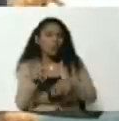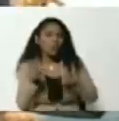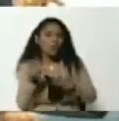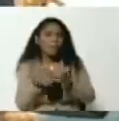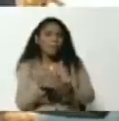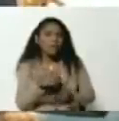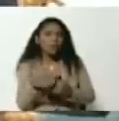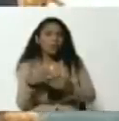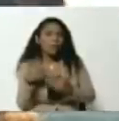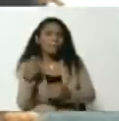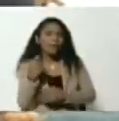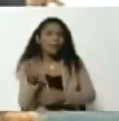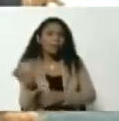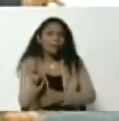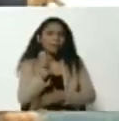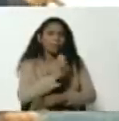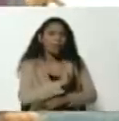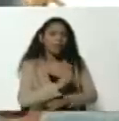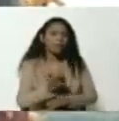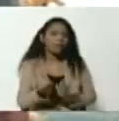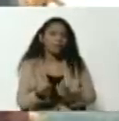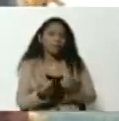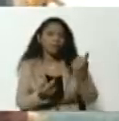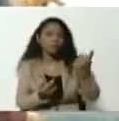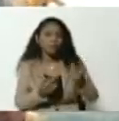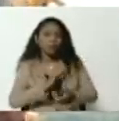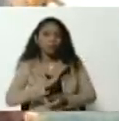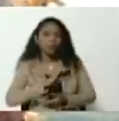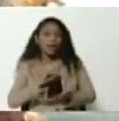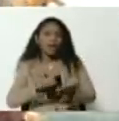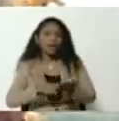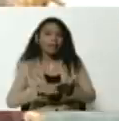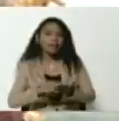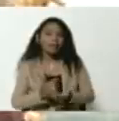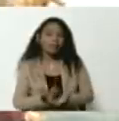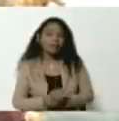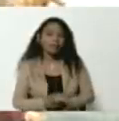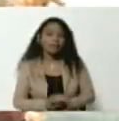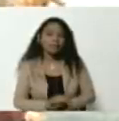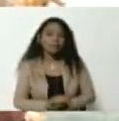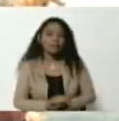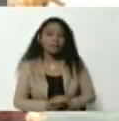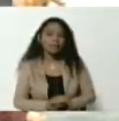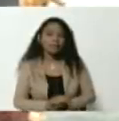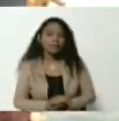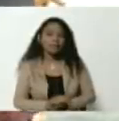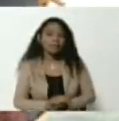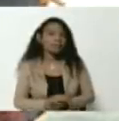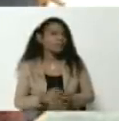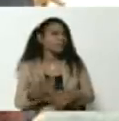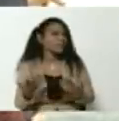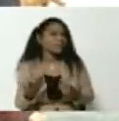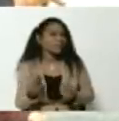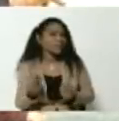para pagar mensualmente su residencia en el barrio más caro de Madrid? ¿De dónde